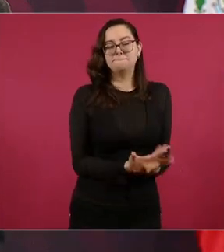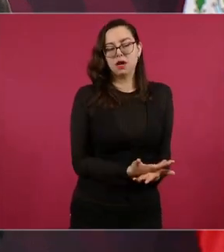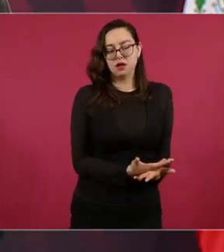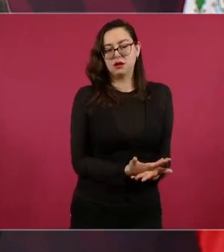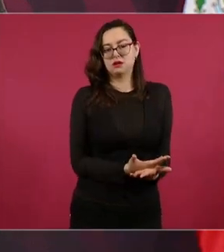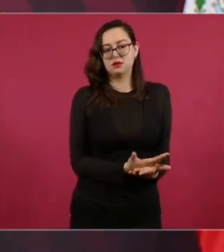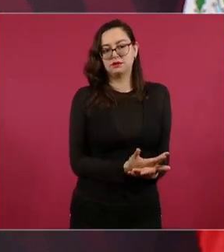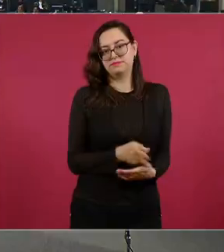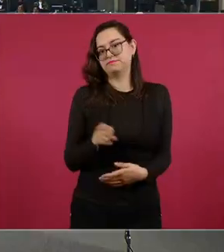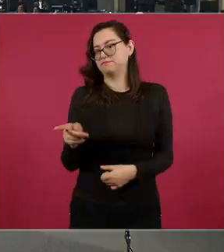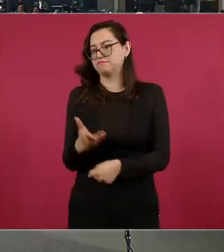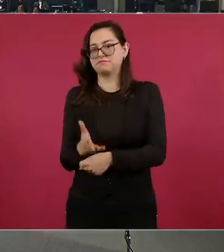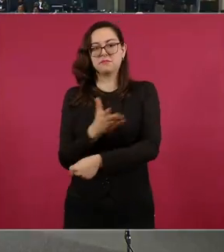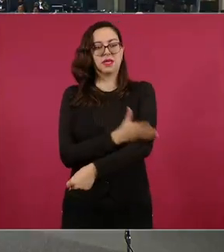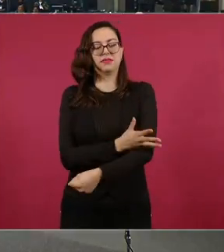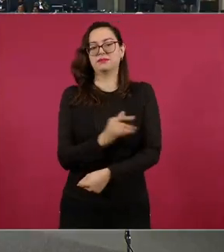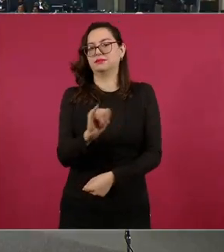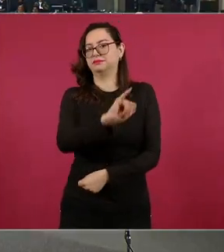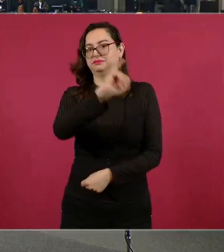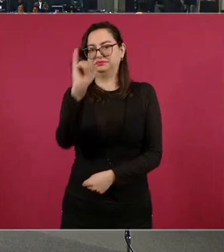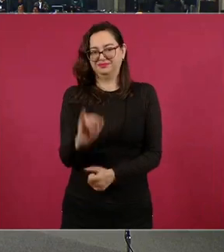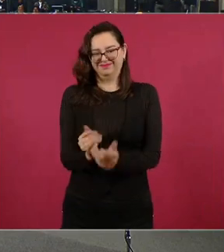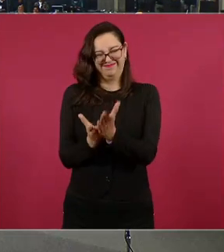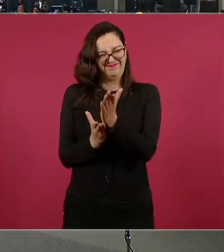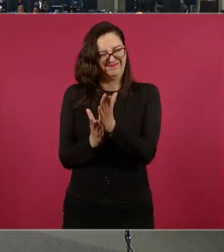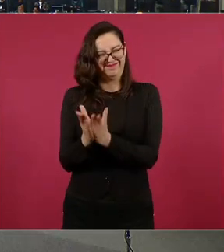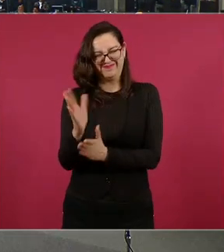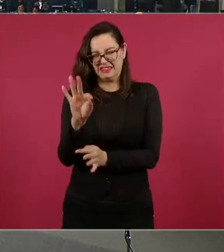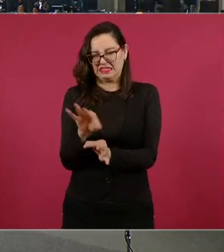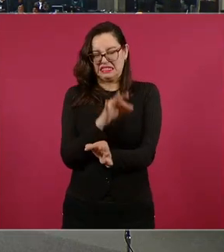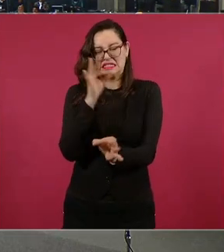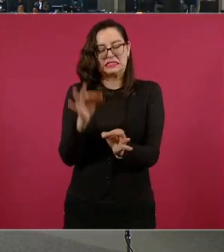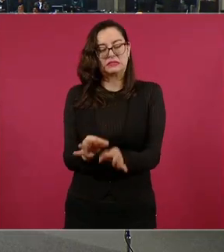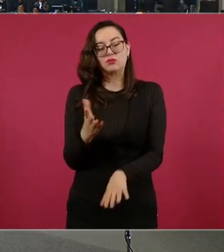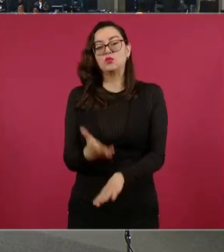Por eso era imprescindible Madero,